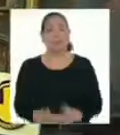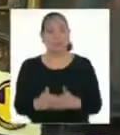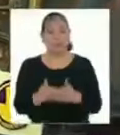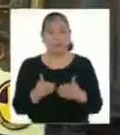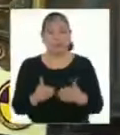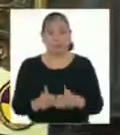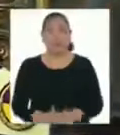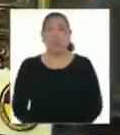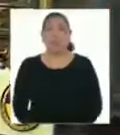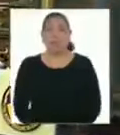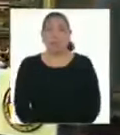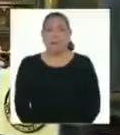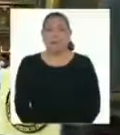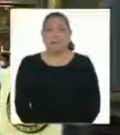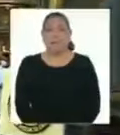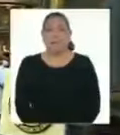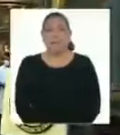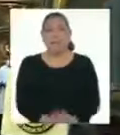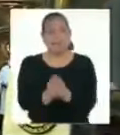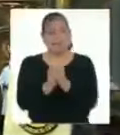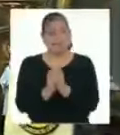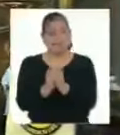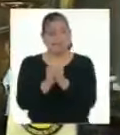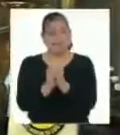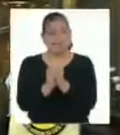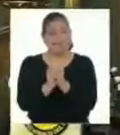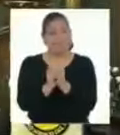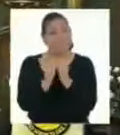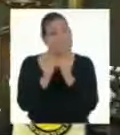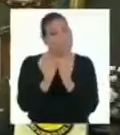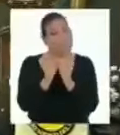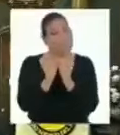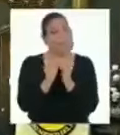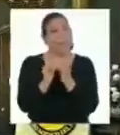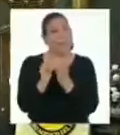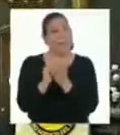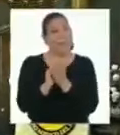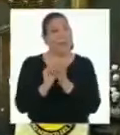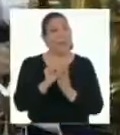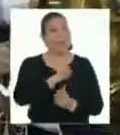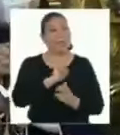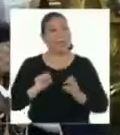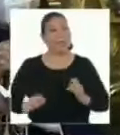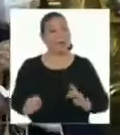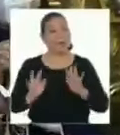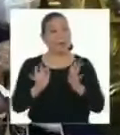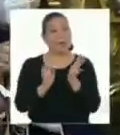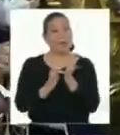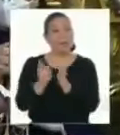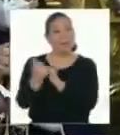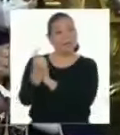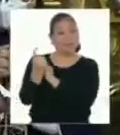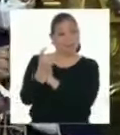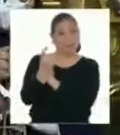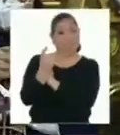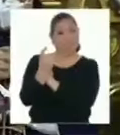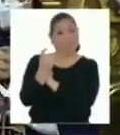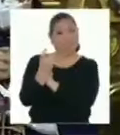Antes de rezar la oración que el Señor de los Milagros, Jesús, nos enseñó,